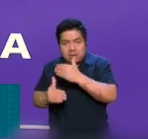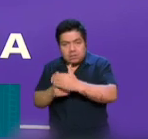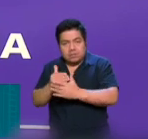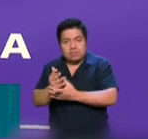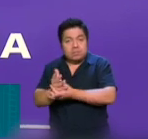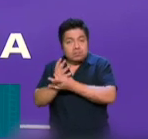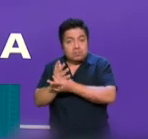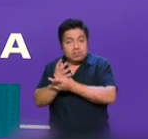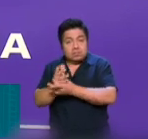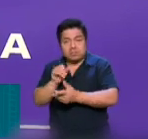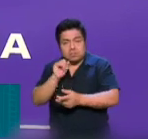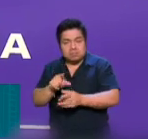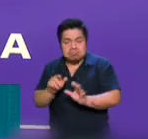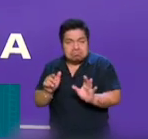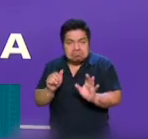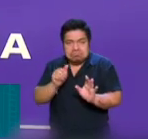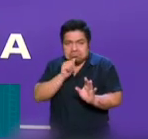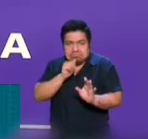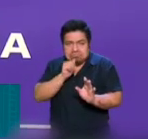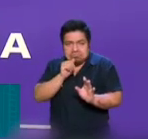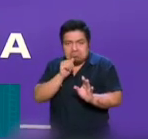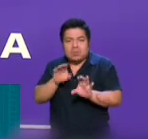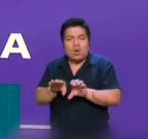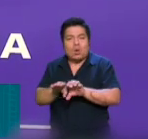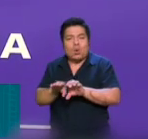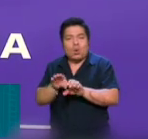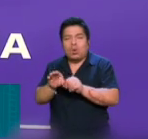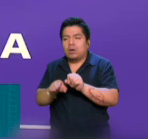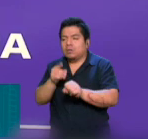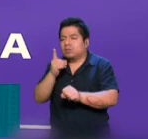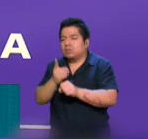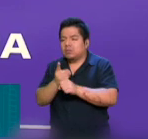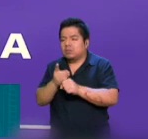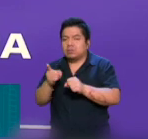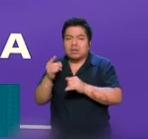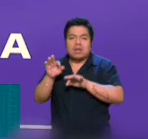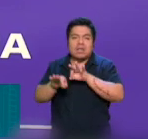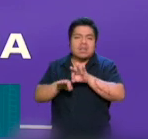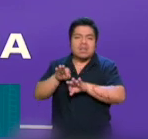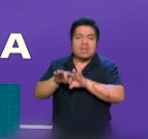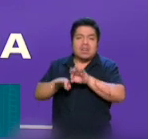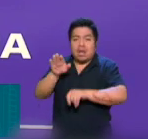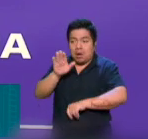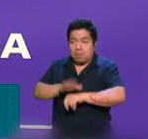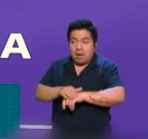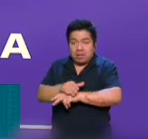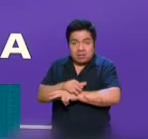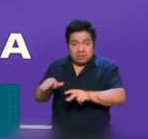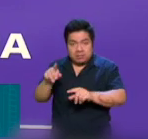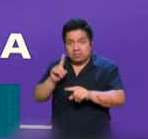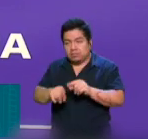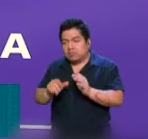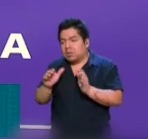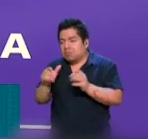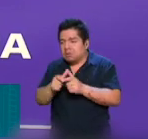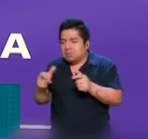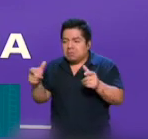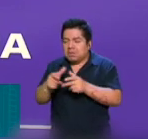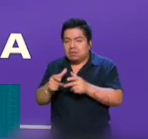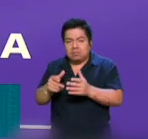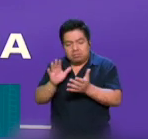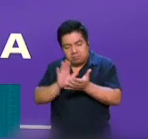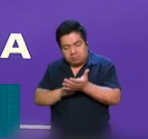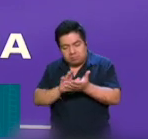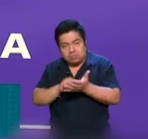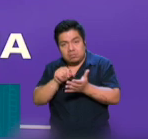dice también que no hay oportunidad de hacer una interpretación más grande o más pequeña de lo que